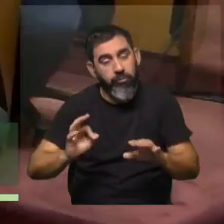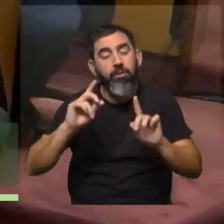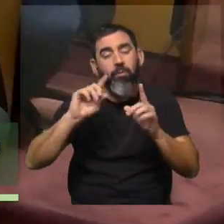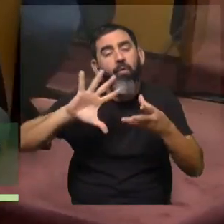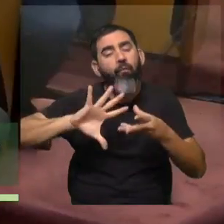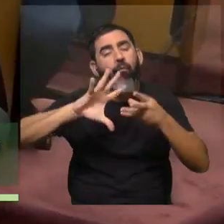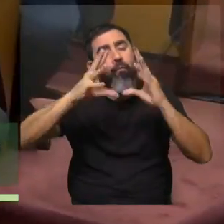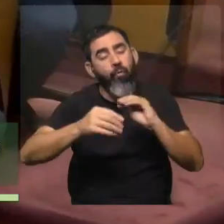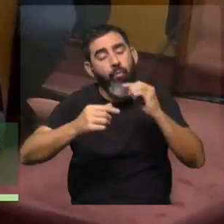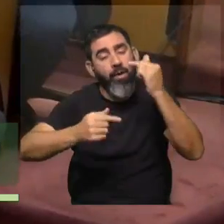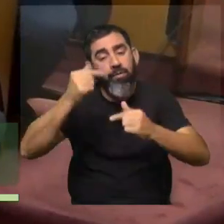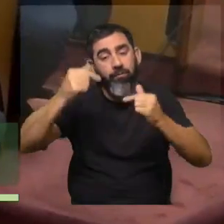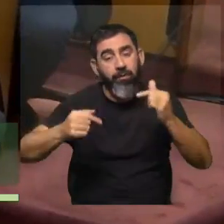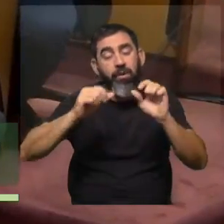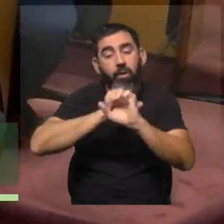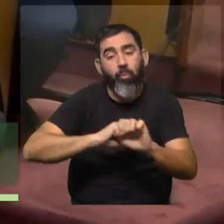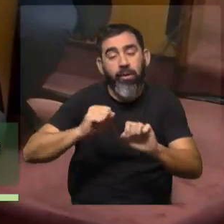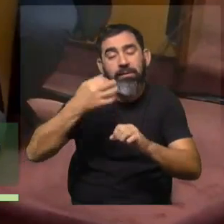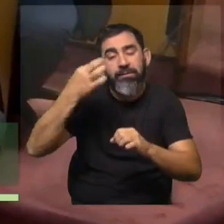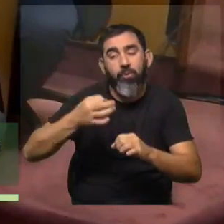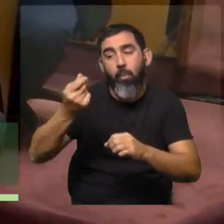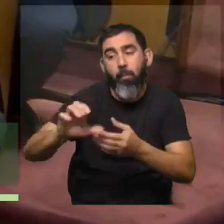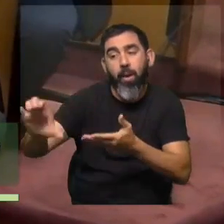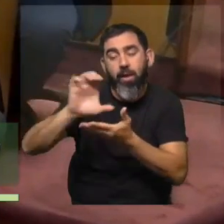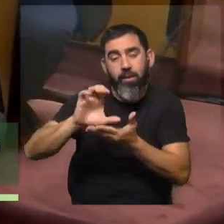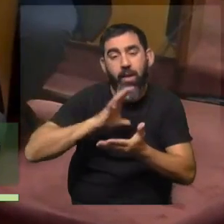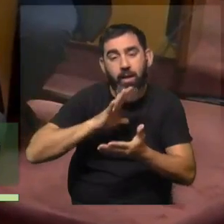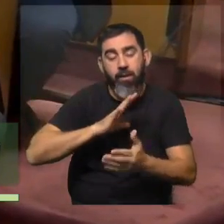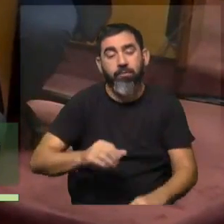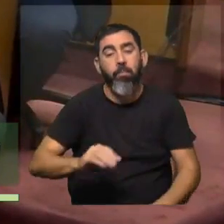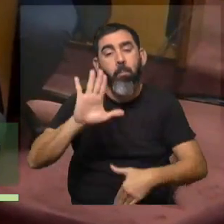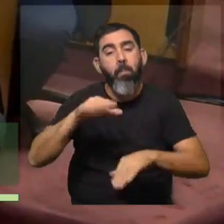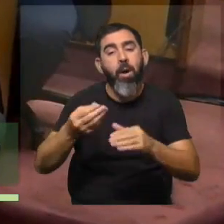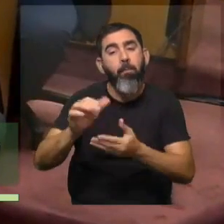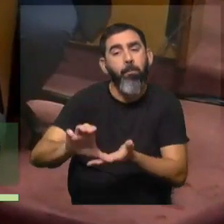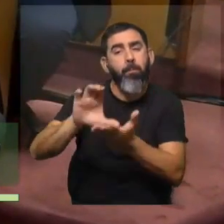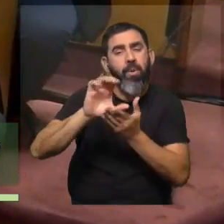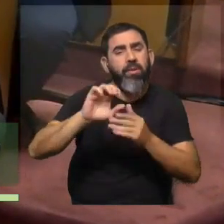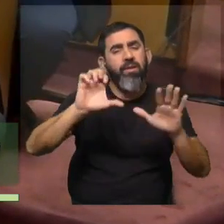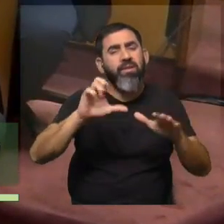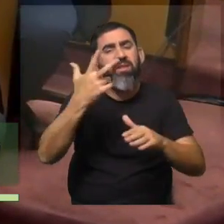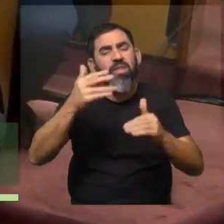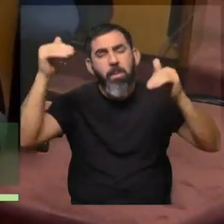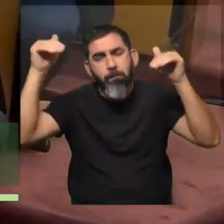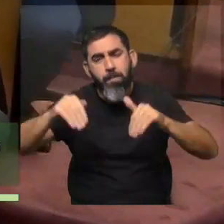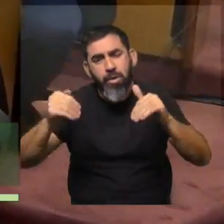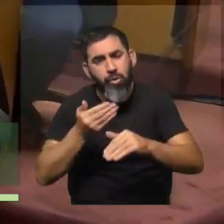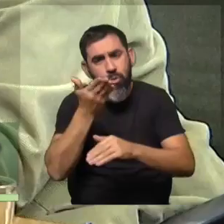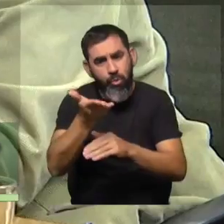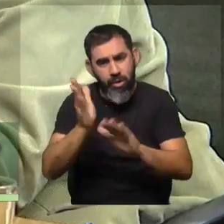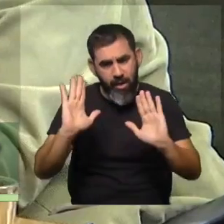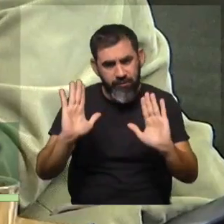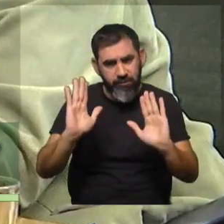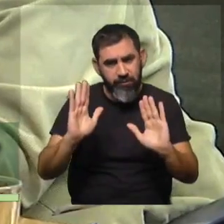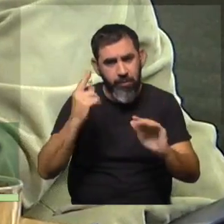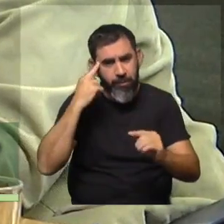mecanismos que permitan utilizar seguramente recursos disponibles mayores recursos acerca del 63 millones que se pidió usted se va con ese